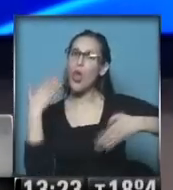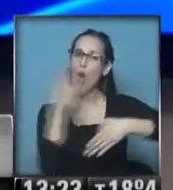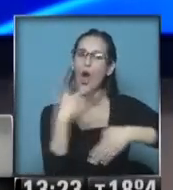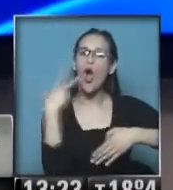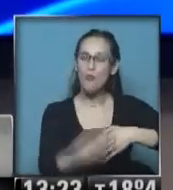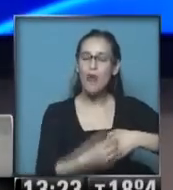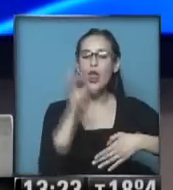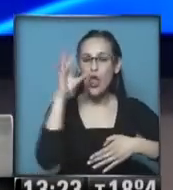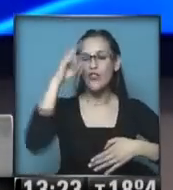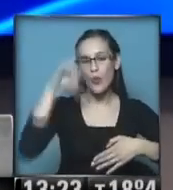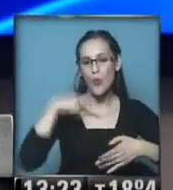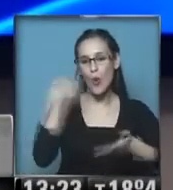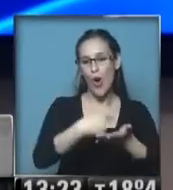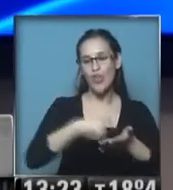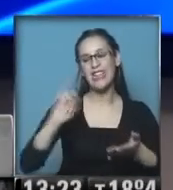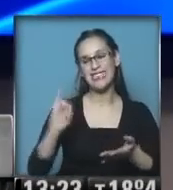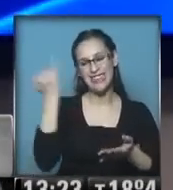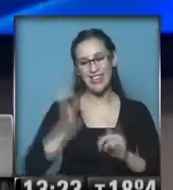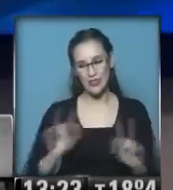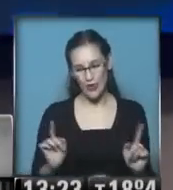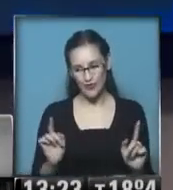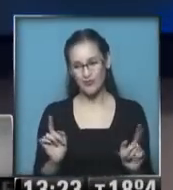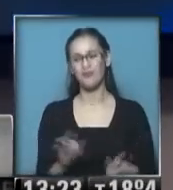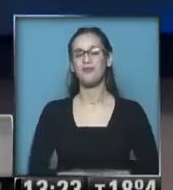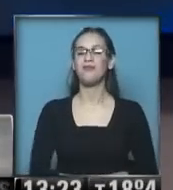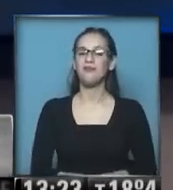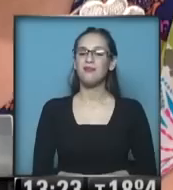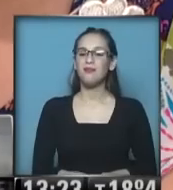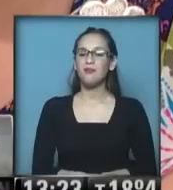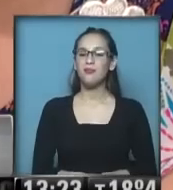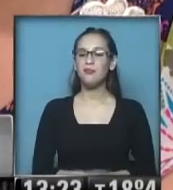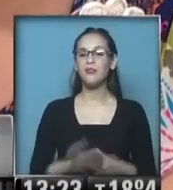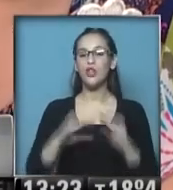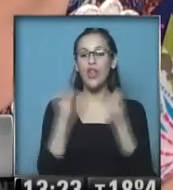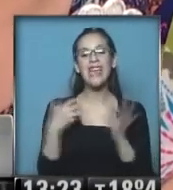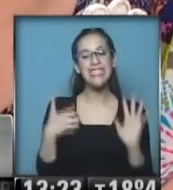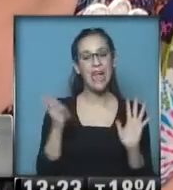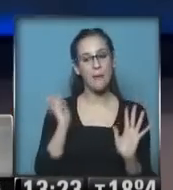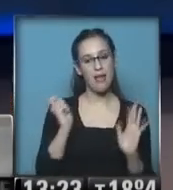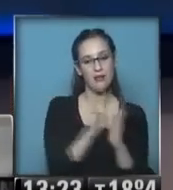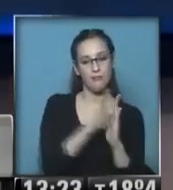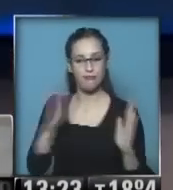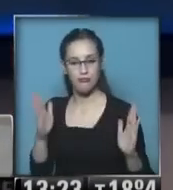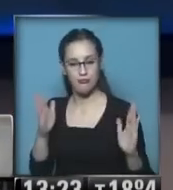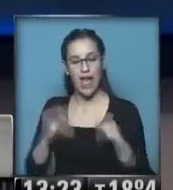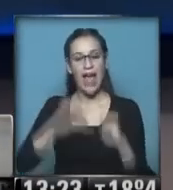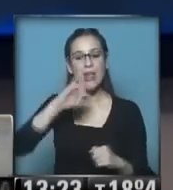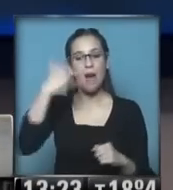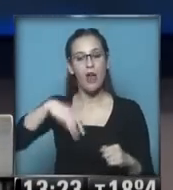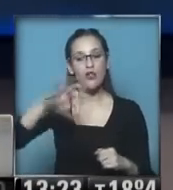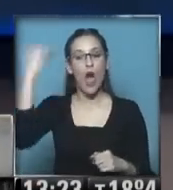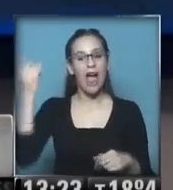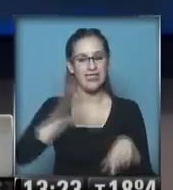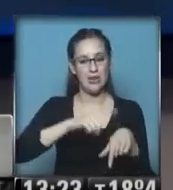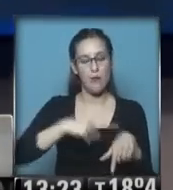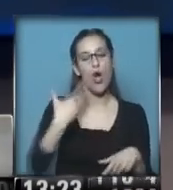largo del ancho del país para que todos los argentinos puedan disfrutar de este programa El lapso de duraciones de 6 meses efectivamente se meses hasta marzo Así que hay tiempo para